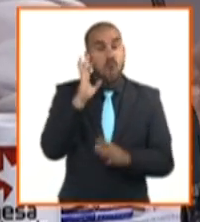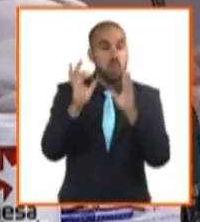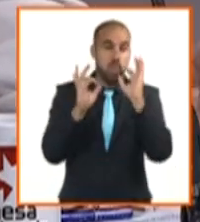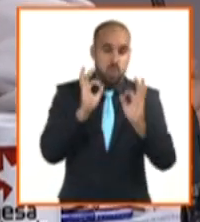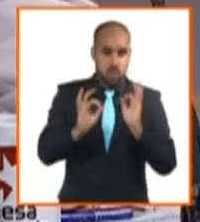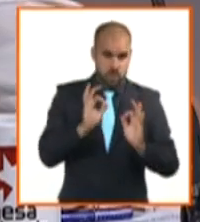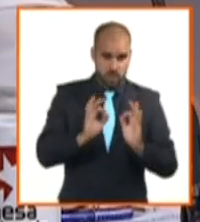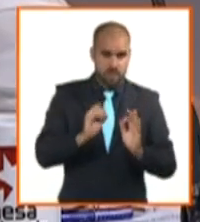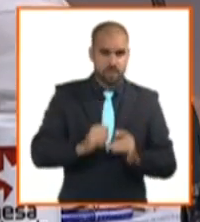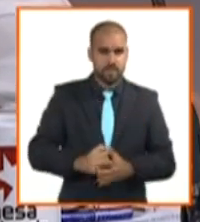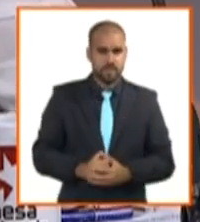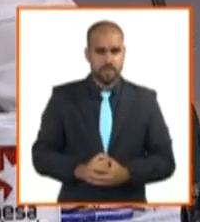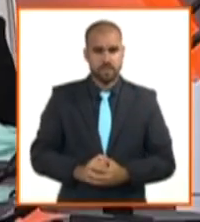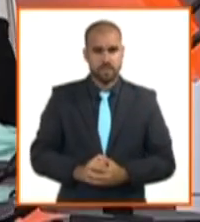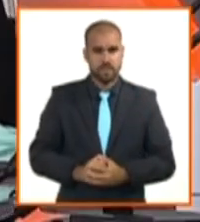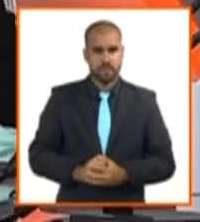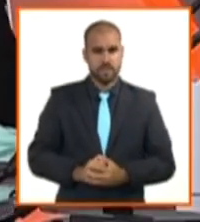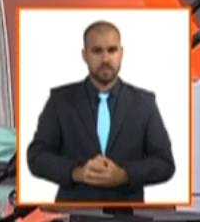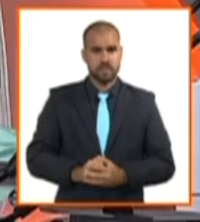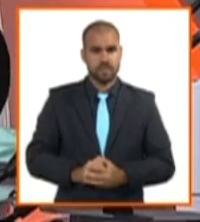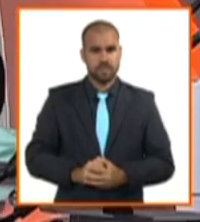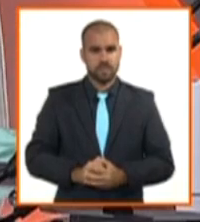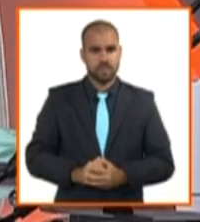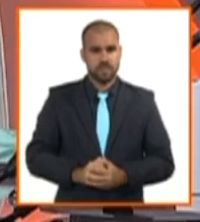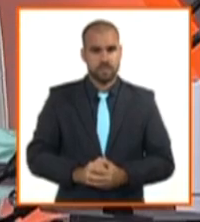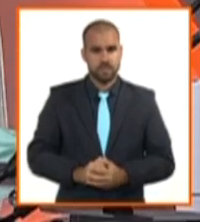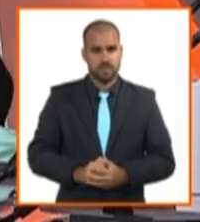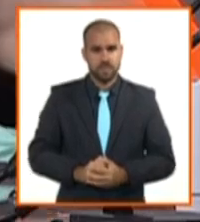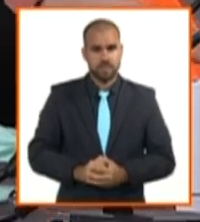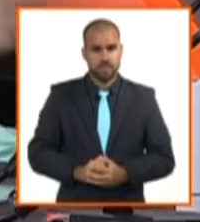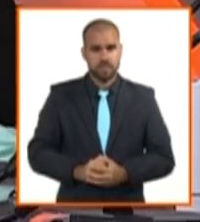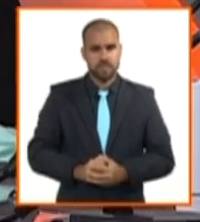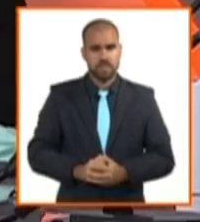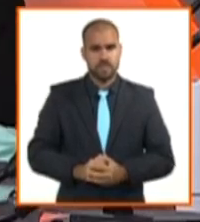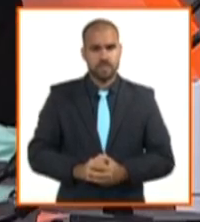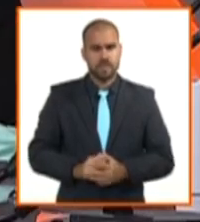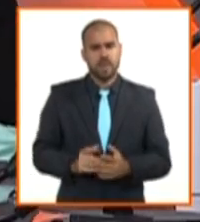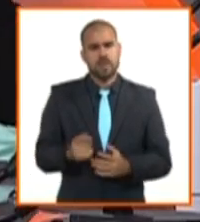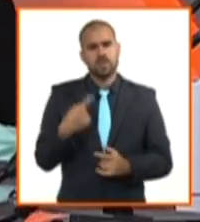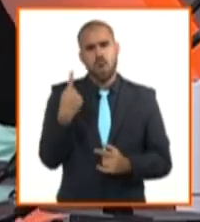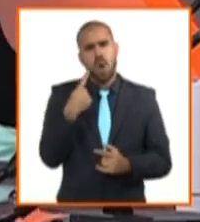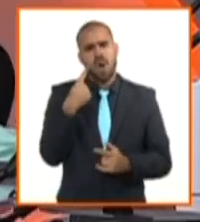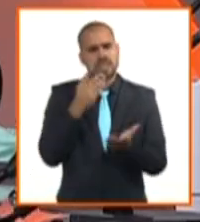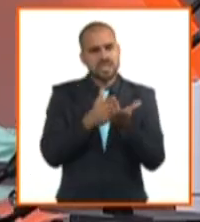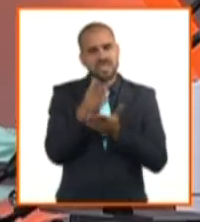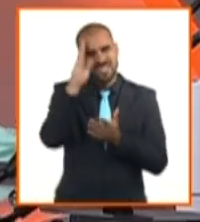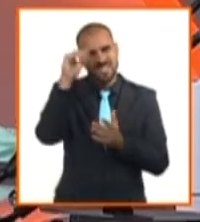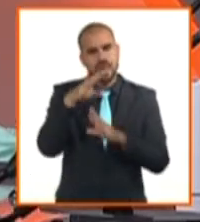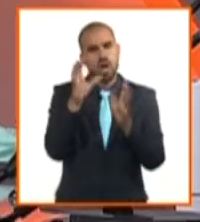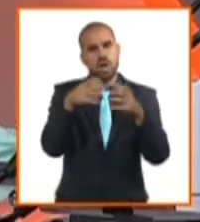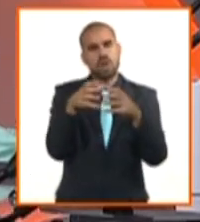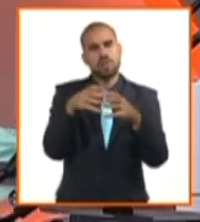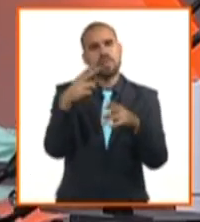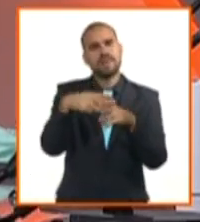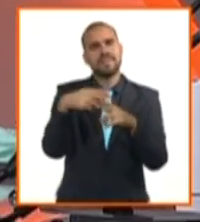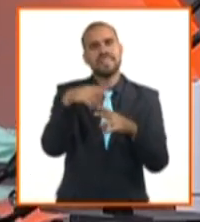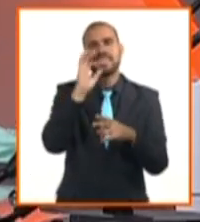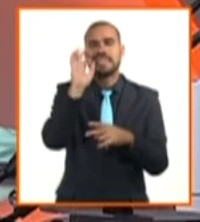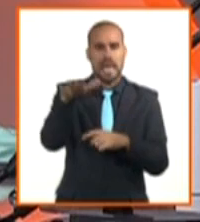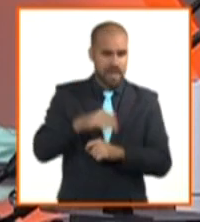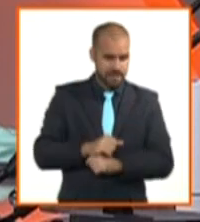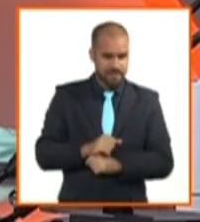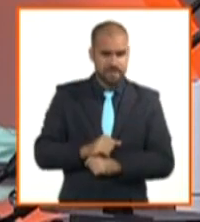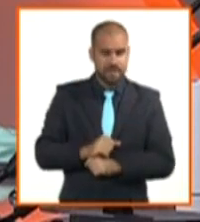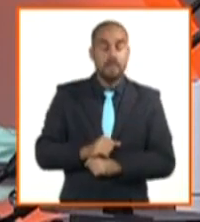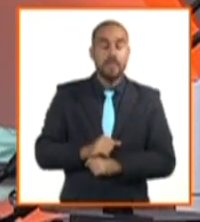elementos tan presentes algo nos estaba viendo ahora el reporte de ustedes hoy siendo los gente alegran siempre al instituto estaba